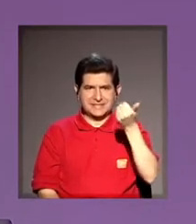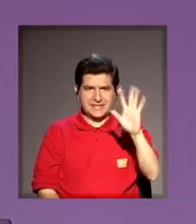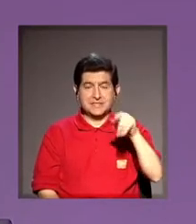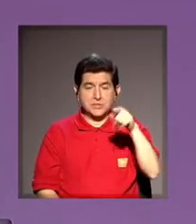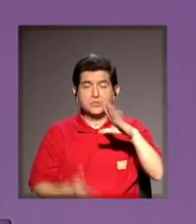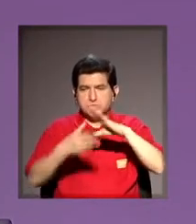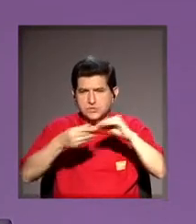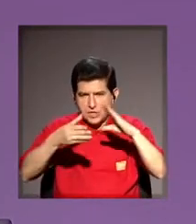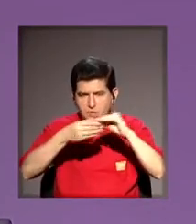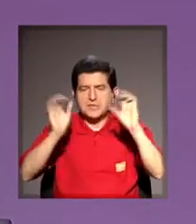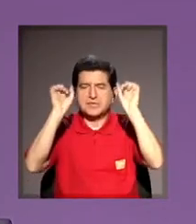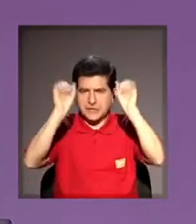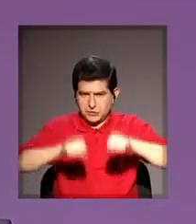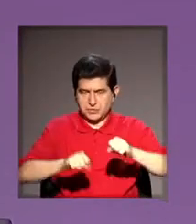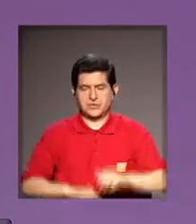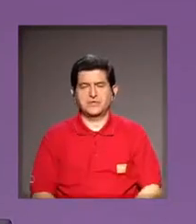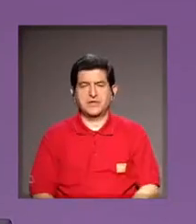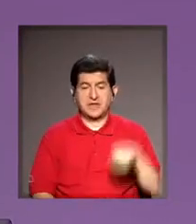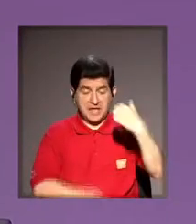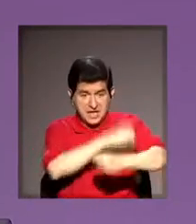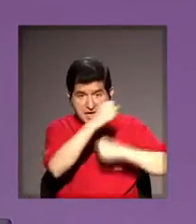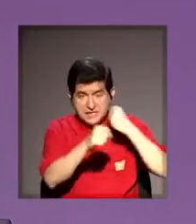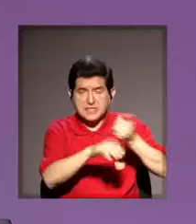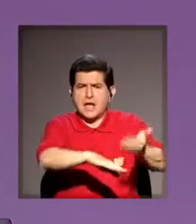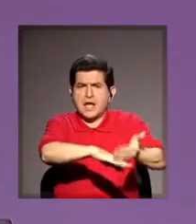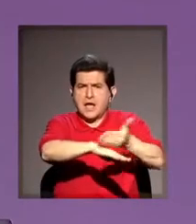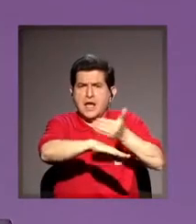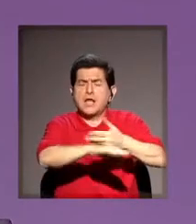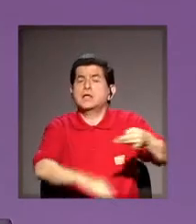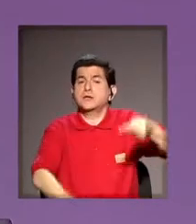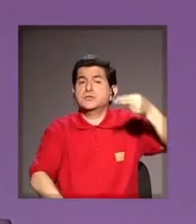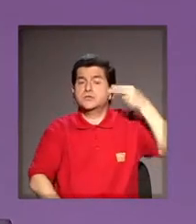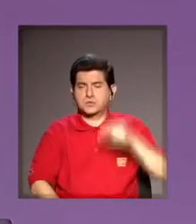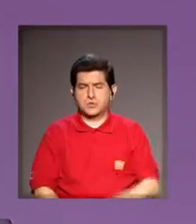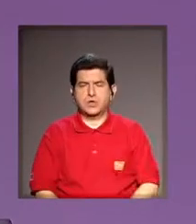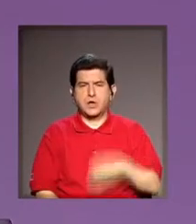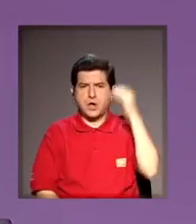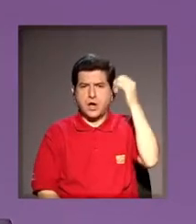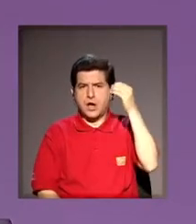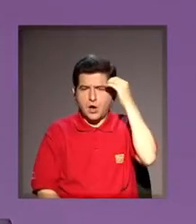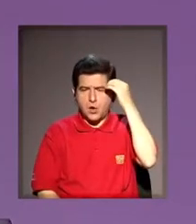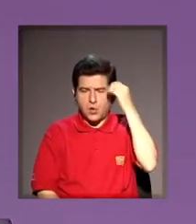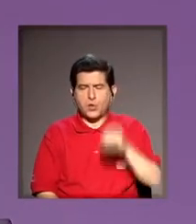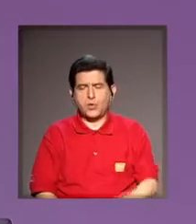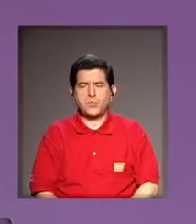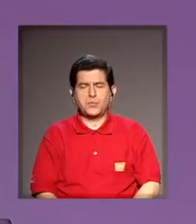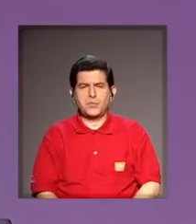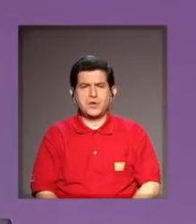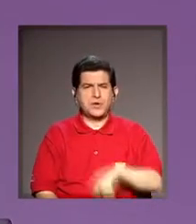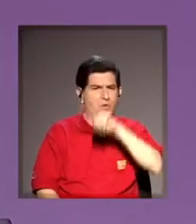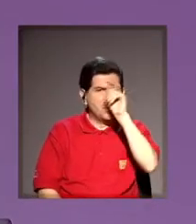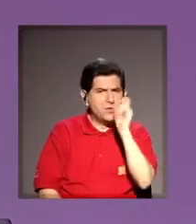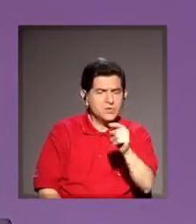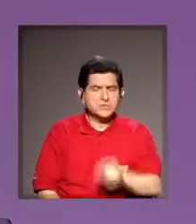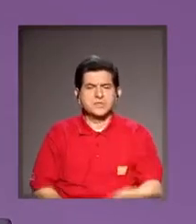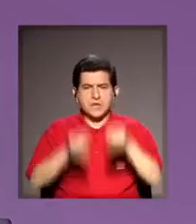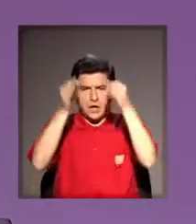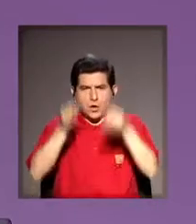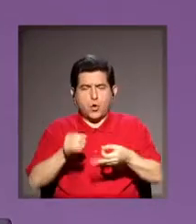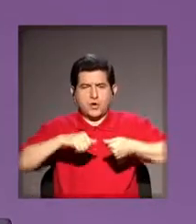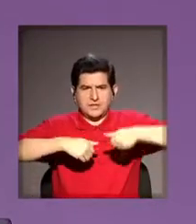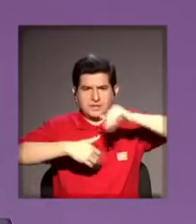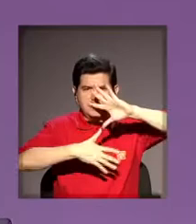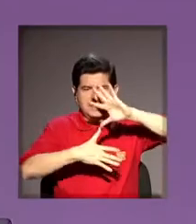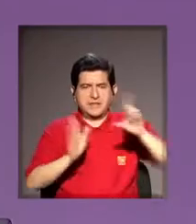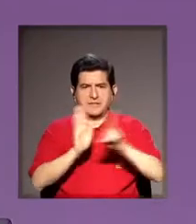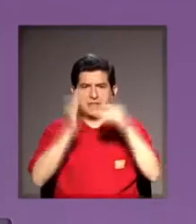y comentarios este año tuvimos un avance histórico con la opinión consultiva de la corte interamericana de derechos humanos que